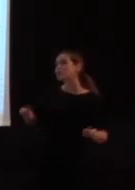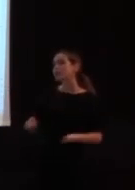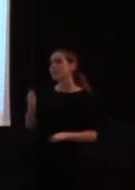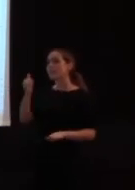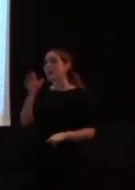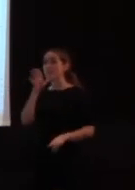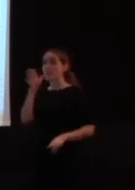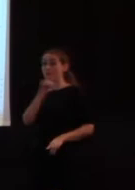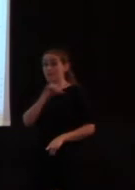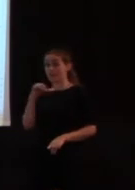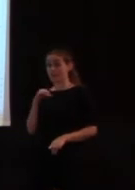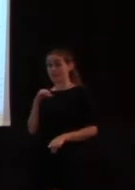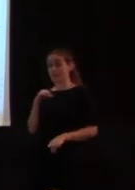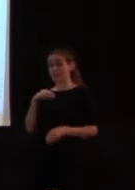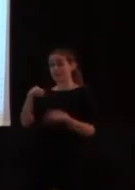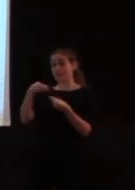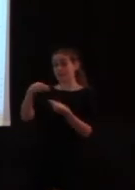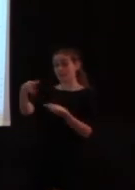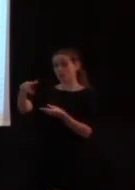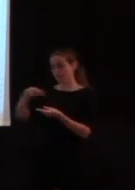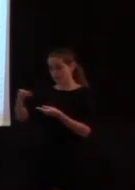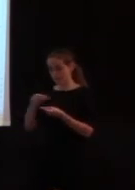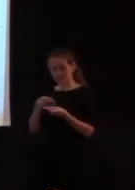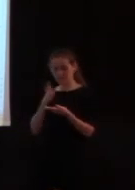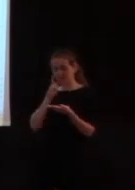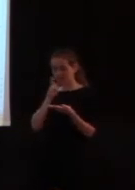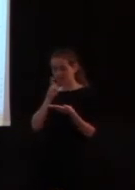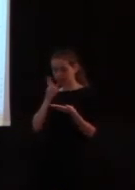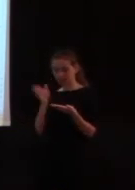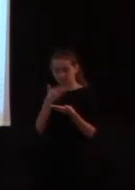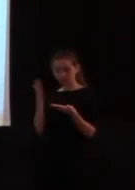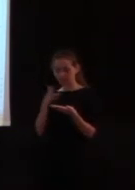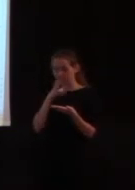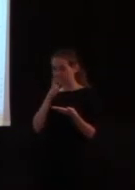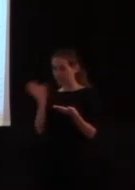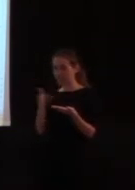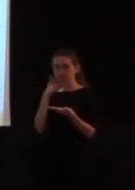nos pasa más de papel, decimos fatal, pero bueno, ni siquiera.